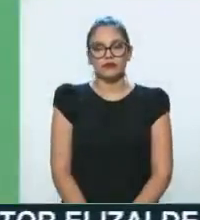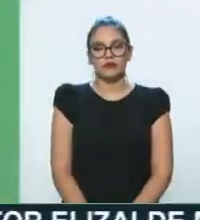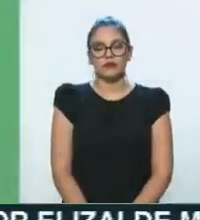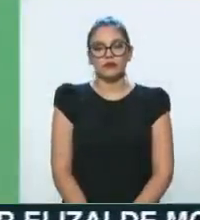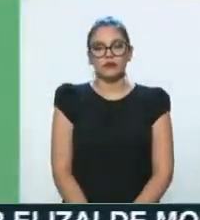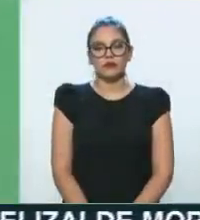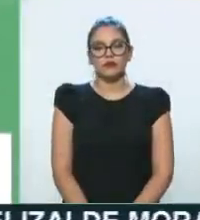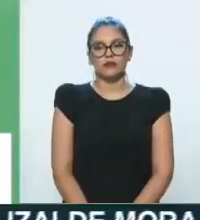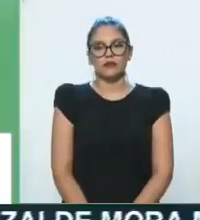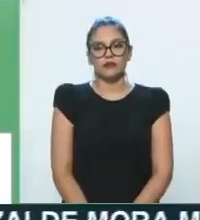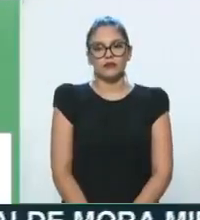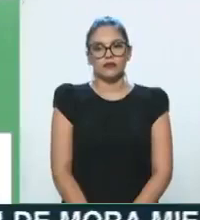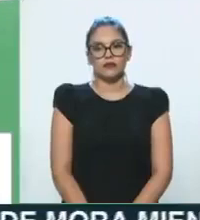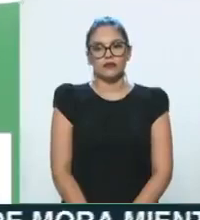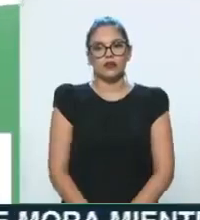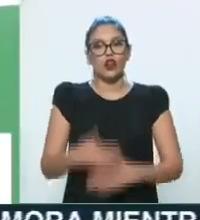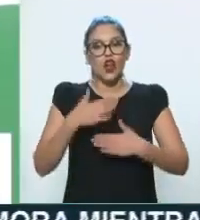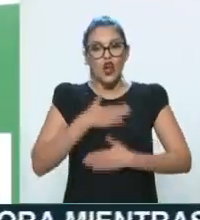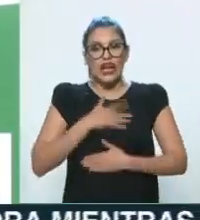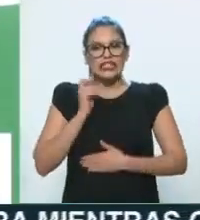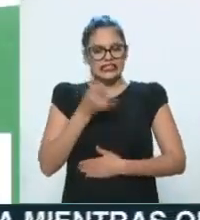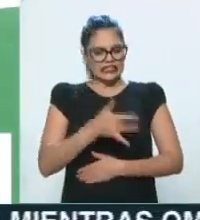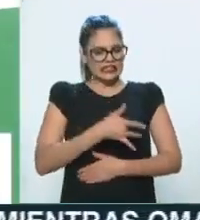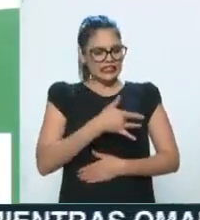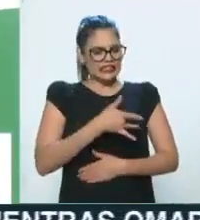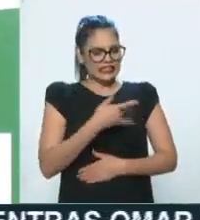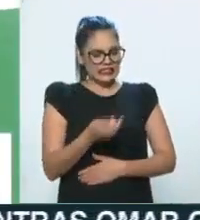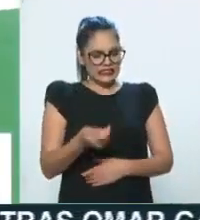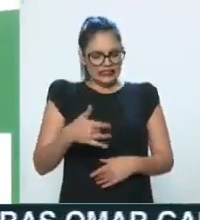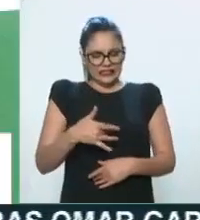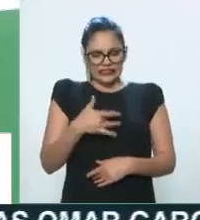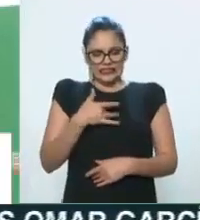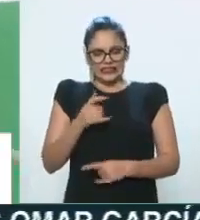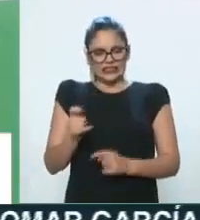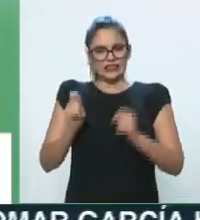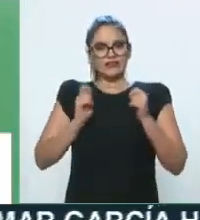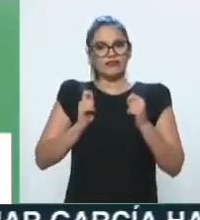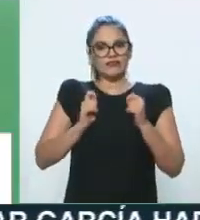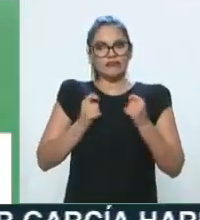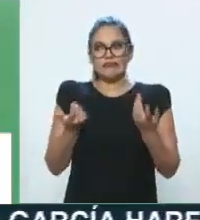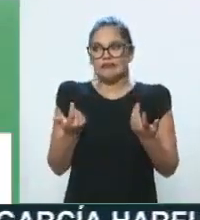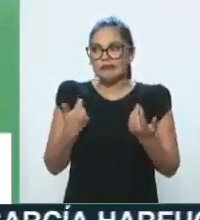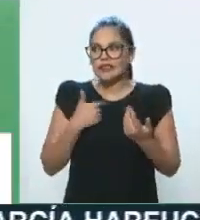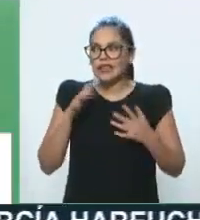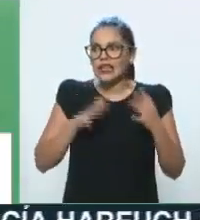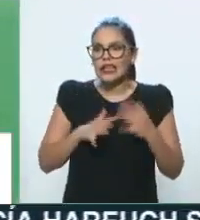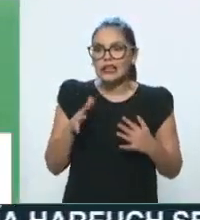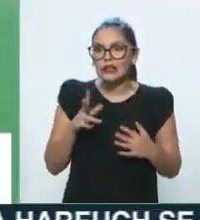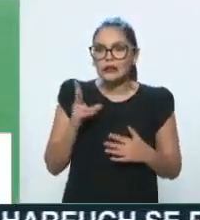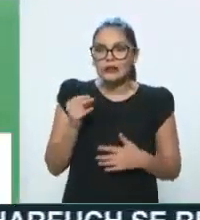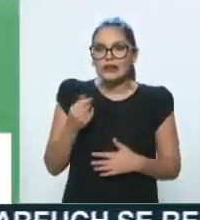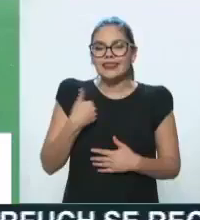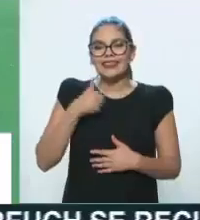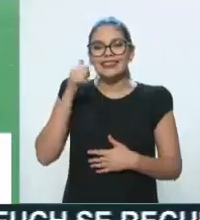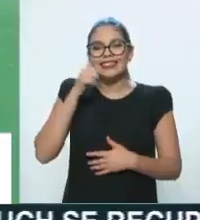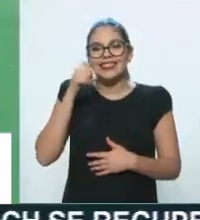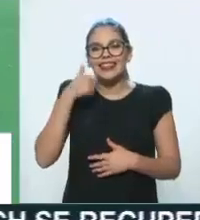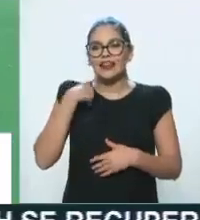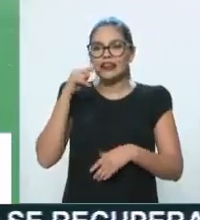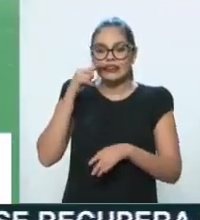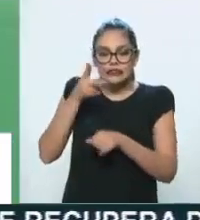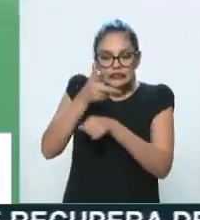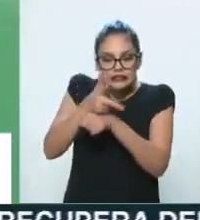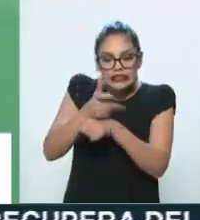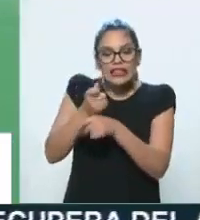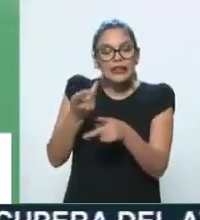Dime, 1, 2, 3. La verdad es que una de las sensaciones que te deja es la impotencia de decir, bueno, si uno como medio de comunicación que está documentando aquí lo que